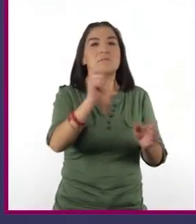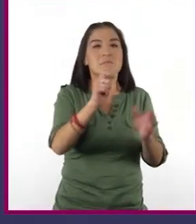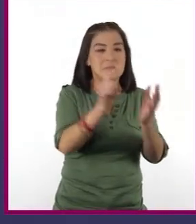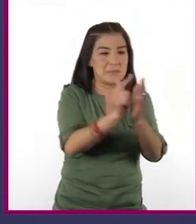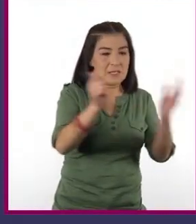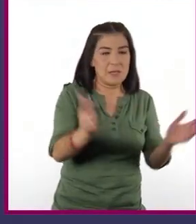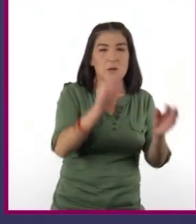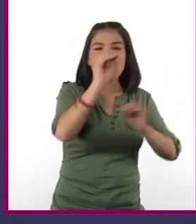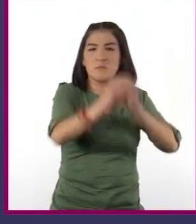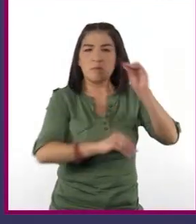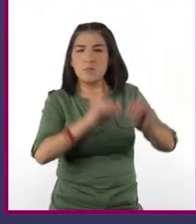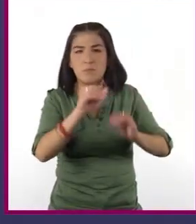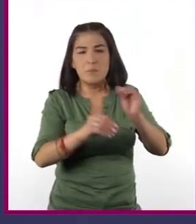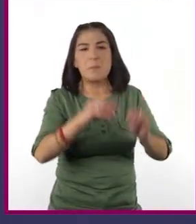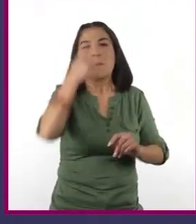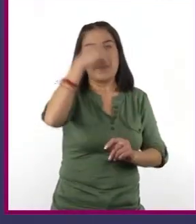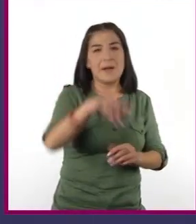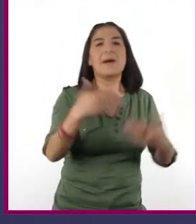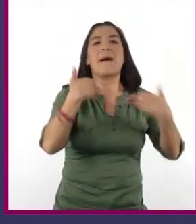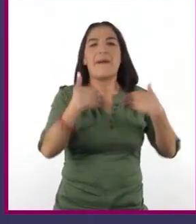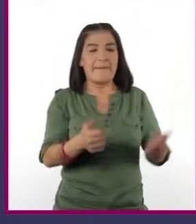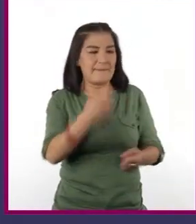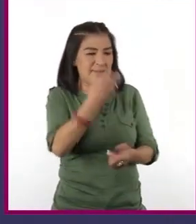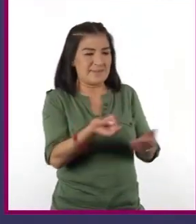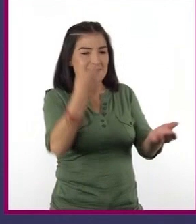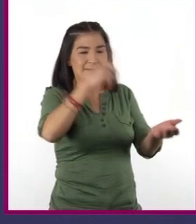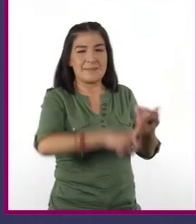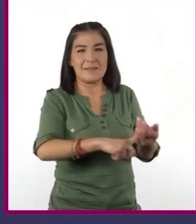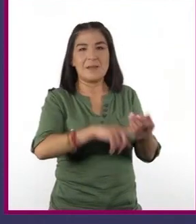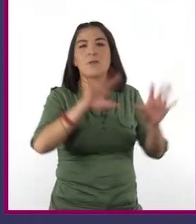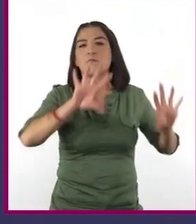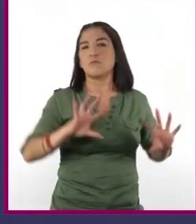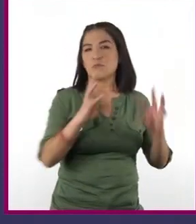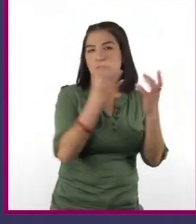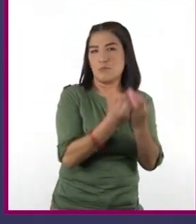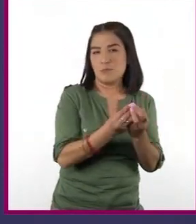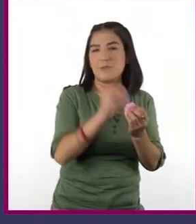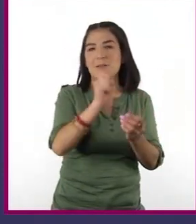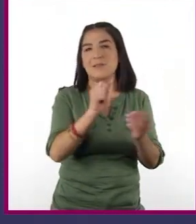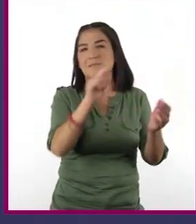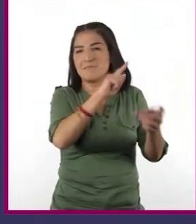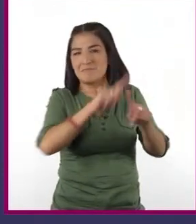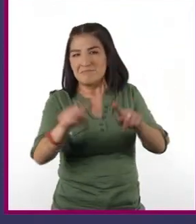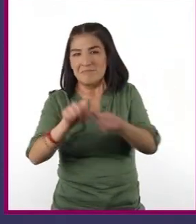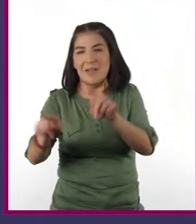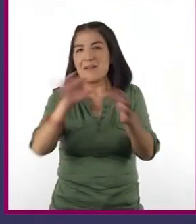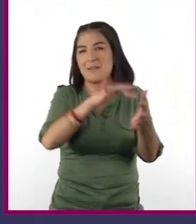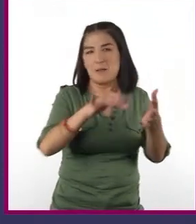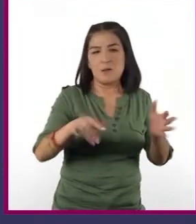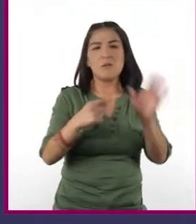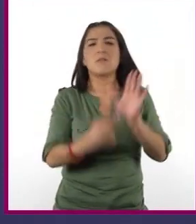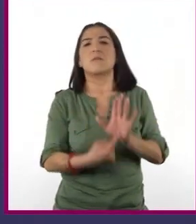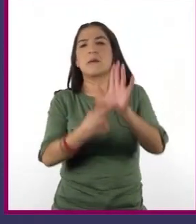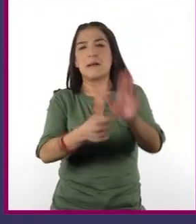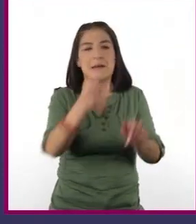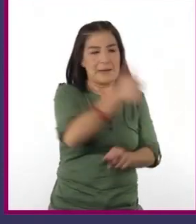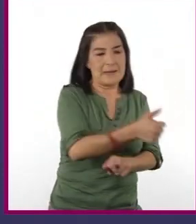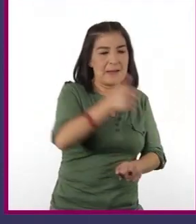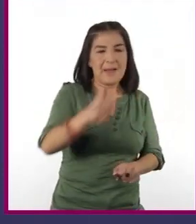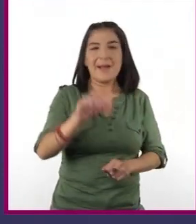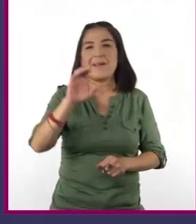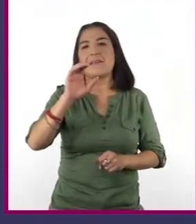para comprender de mejor manera el contenido que se compiló. Pueden estar como presentación de cada